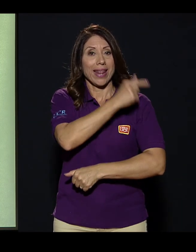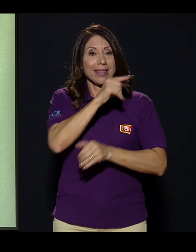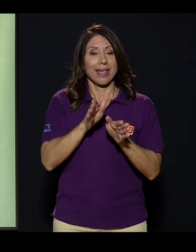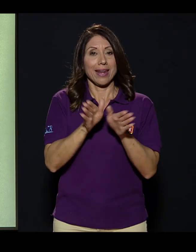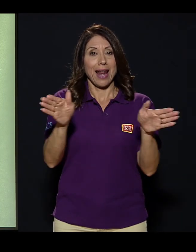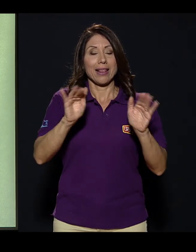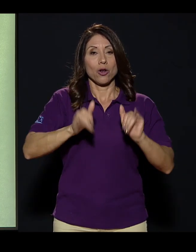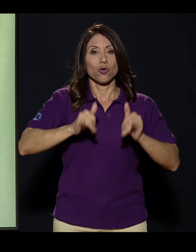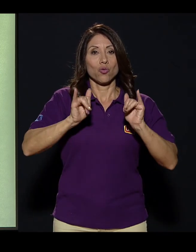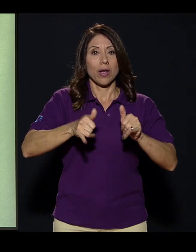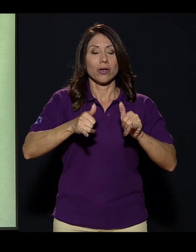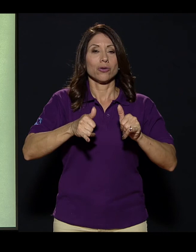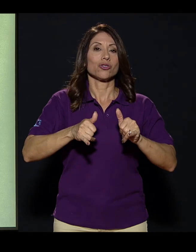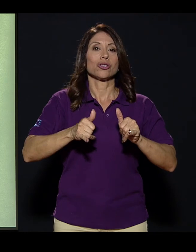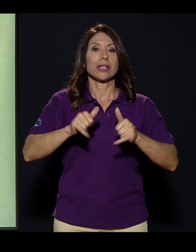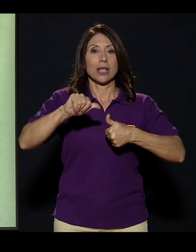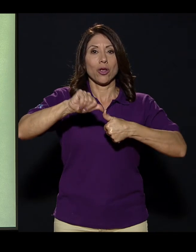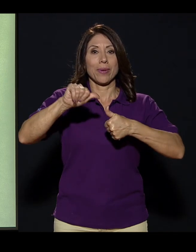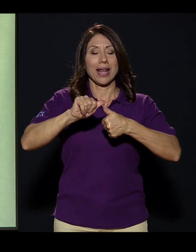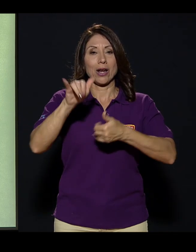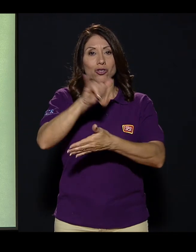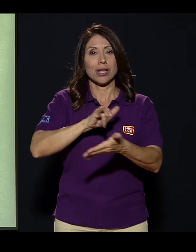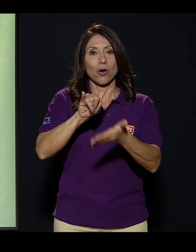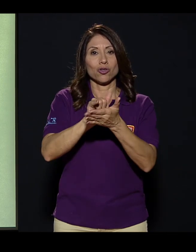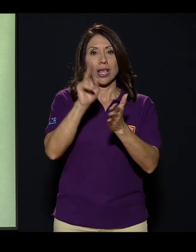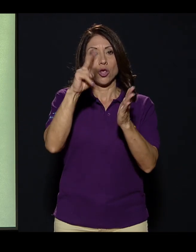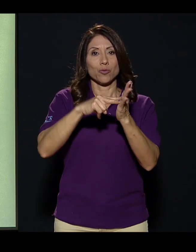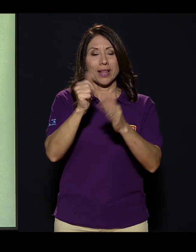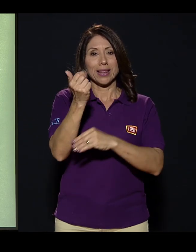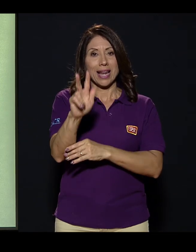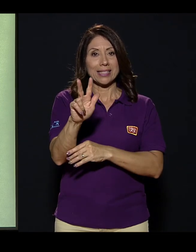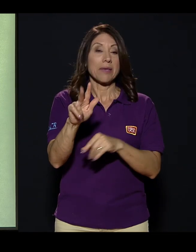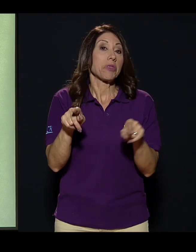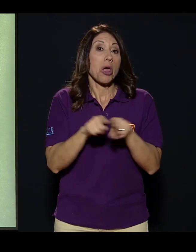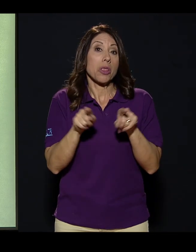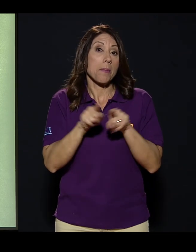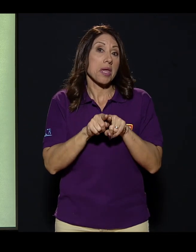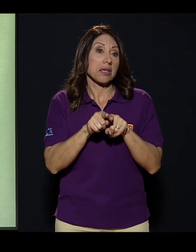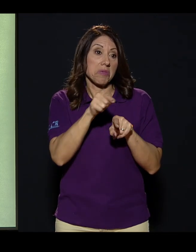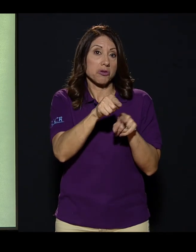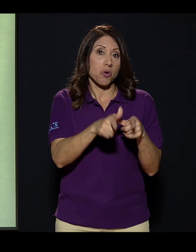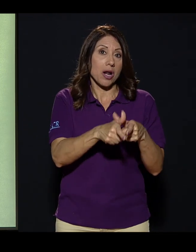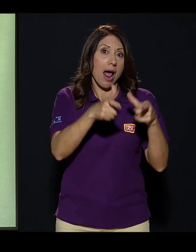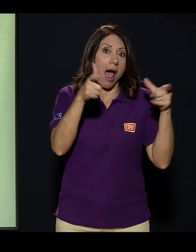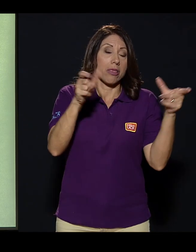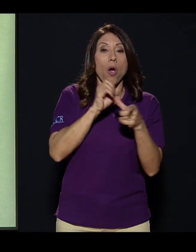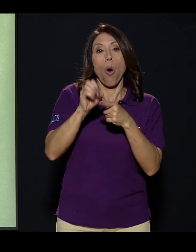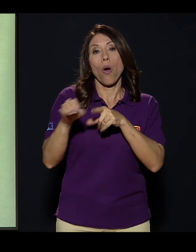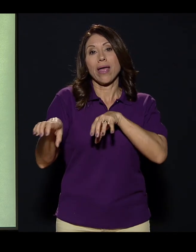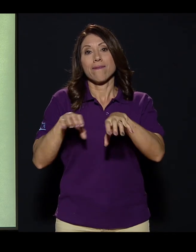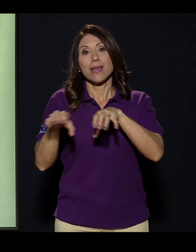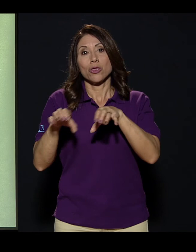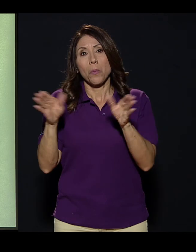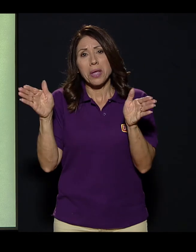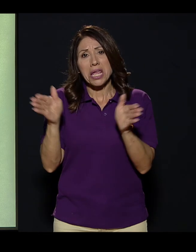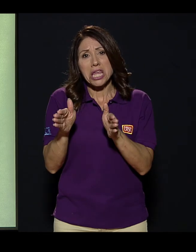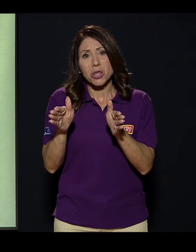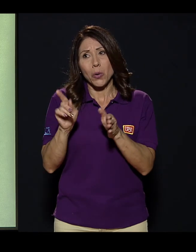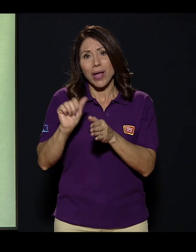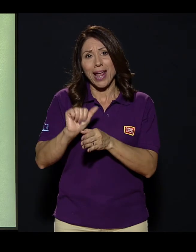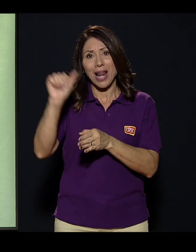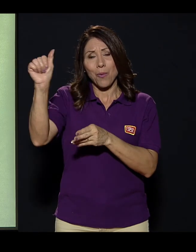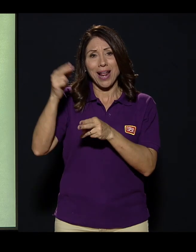evento que iniciamos en Alajuela que se llamaba las pirañitas manudas. O sea, el tamaño del evento no es